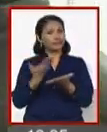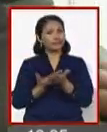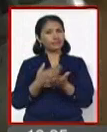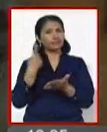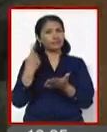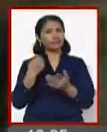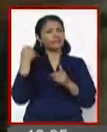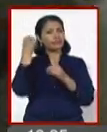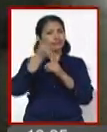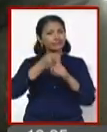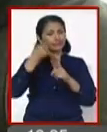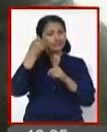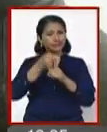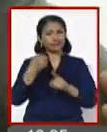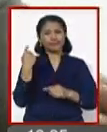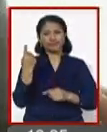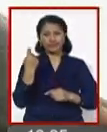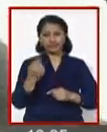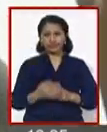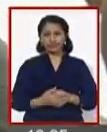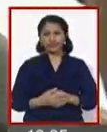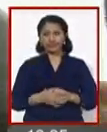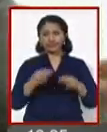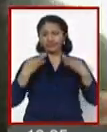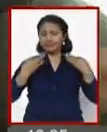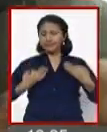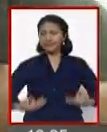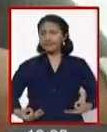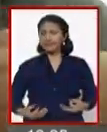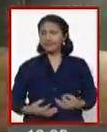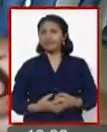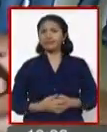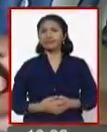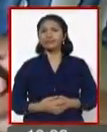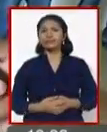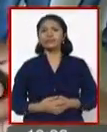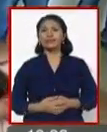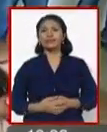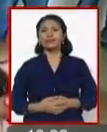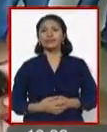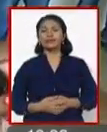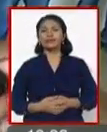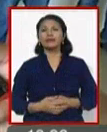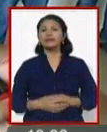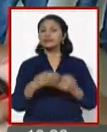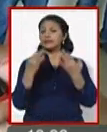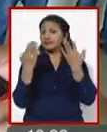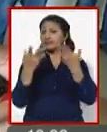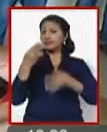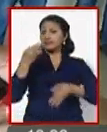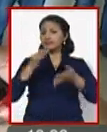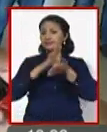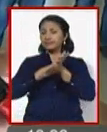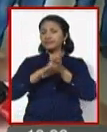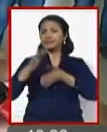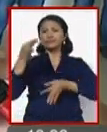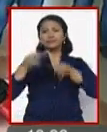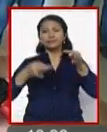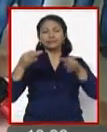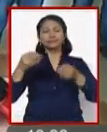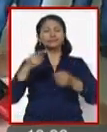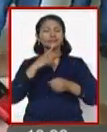ocasiones siendo víctima de agresiones físicas en su humanidad. Esperamos justicia, que el